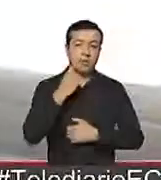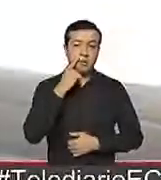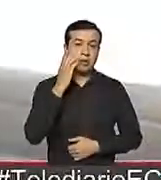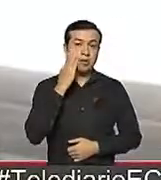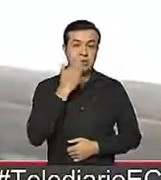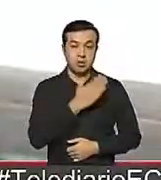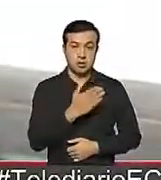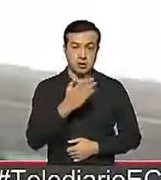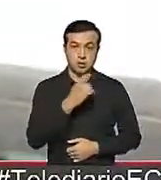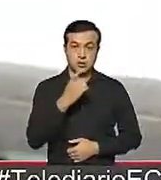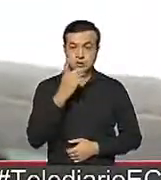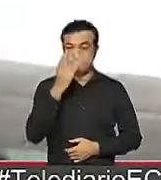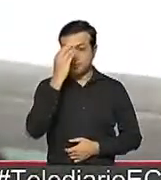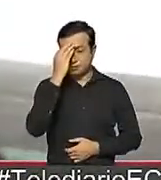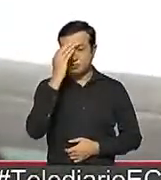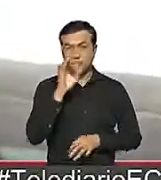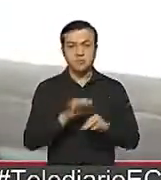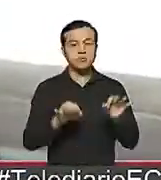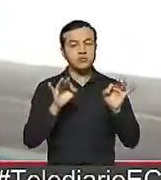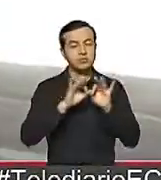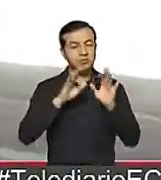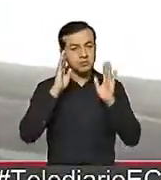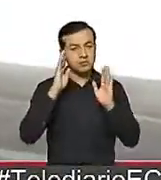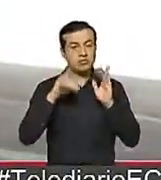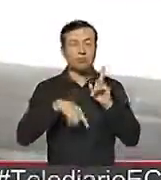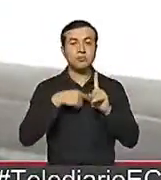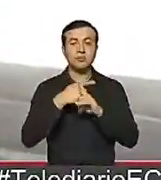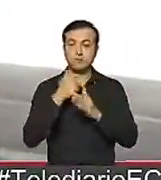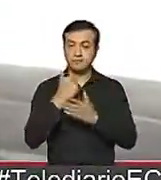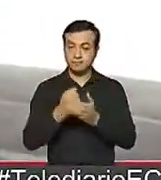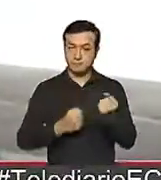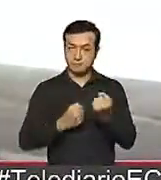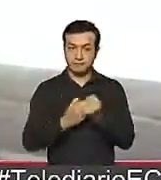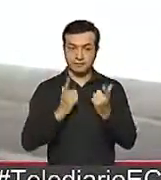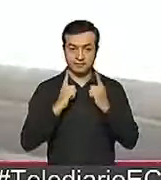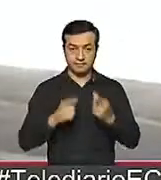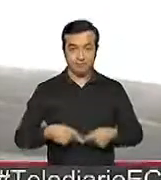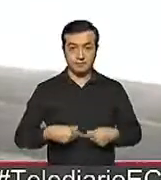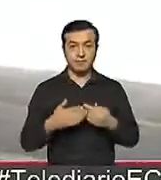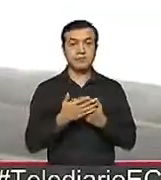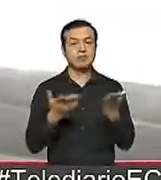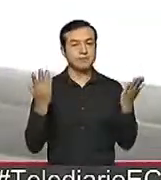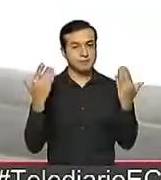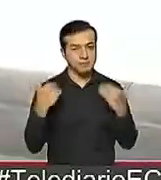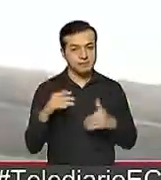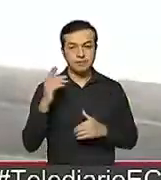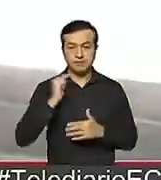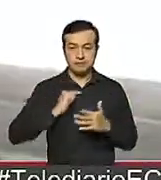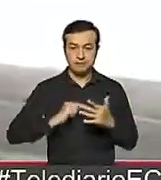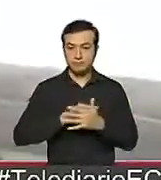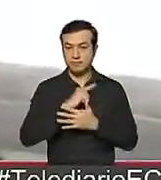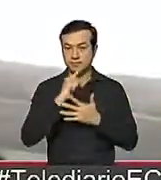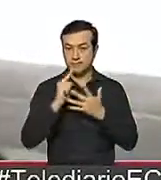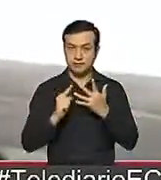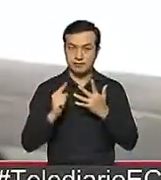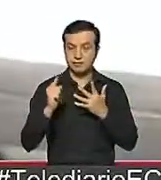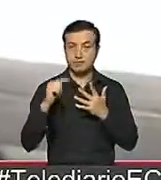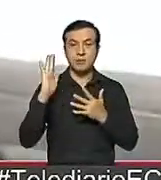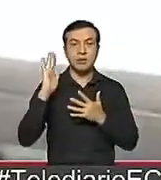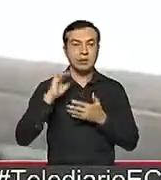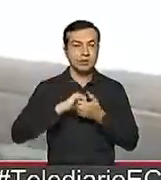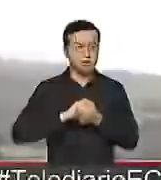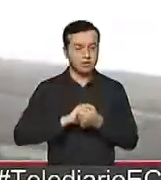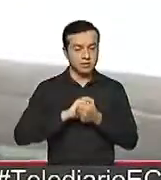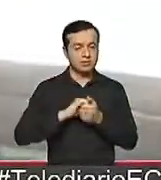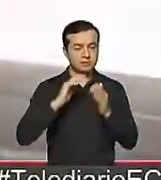acceder a educación integral y también a estos beneficios de salud que se están brindando. Detalles en pocos minutos de nuestro programa Más